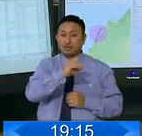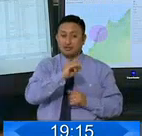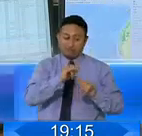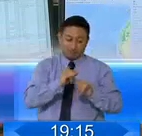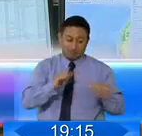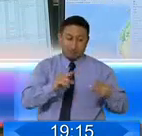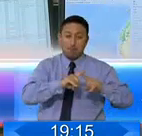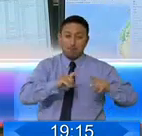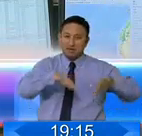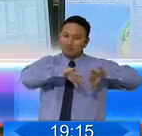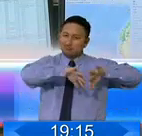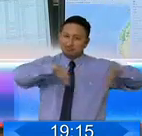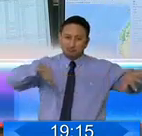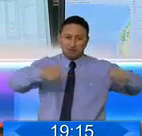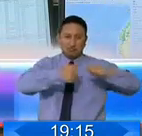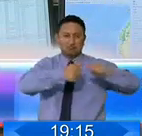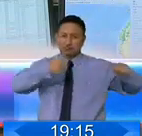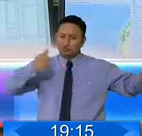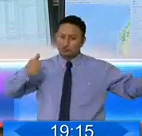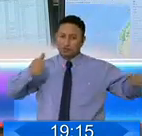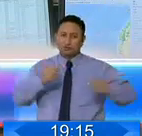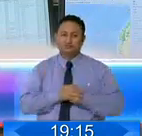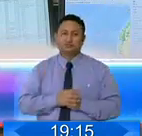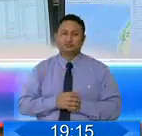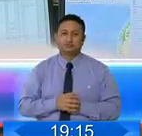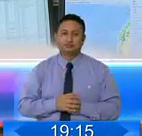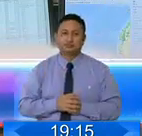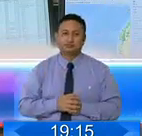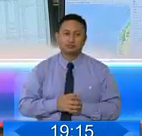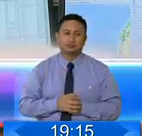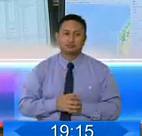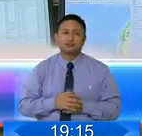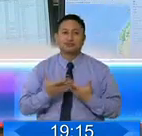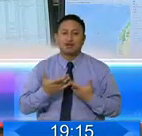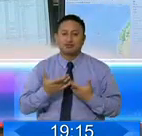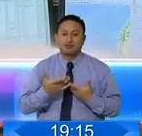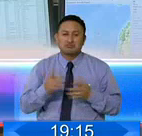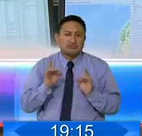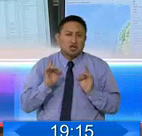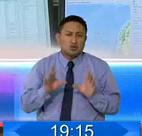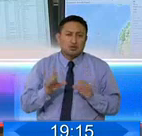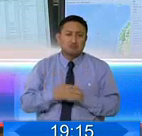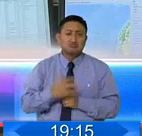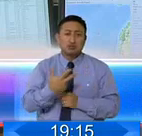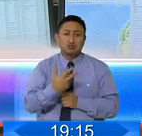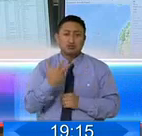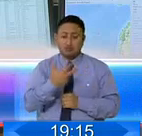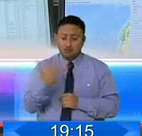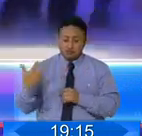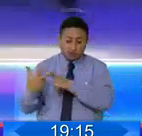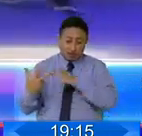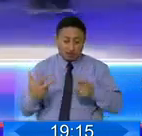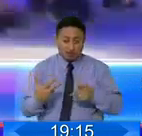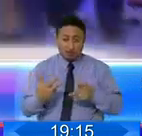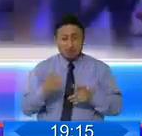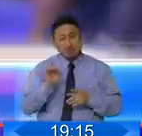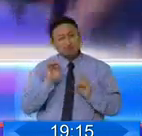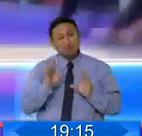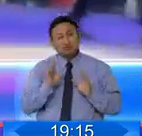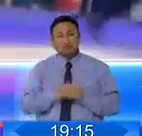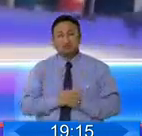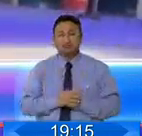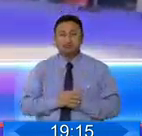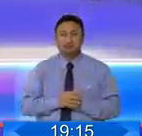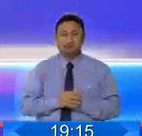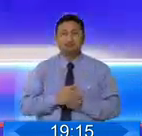estamos bien lejos, digamos, entre los dos países, y fue más que nada una coincidencia que ocurrieron estos tres sismos sentidos. Ella detalla